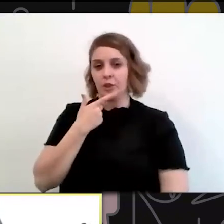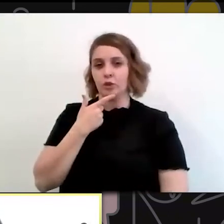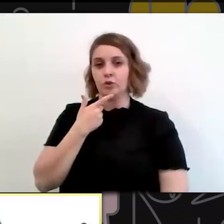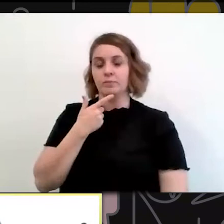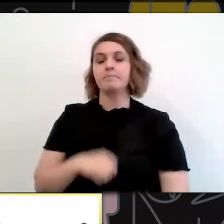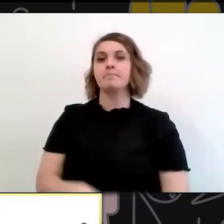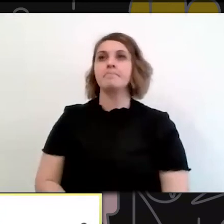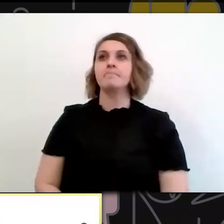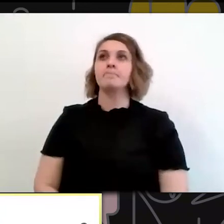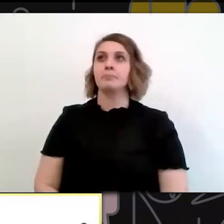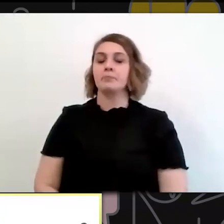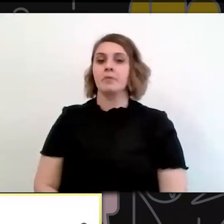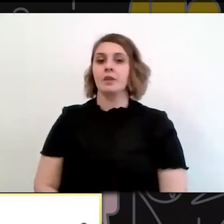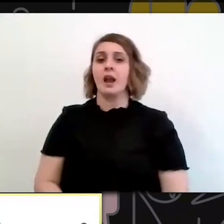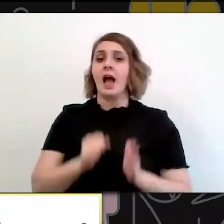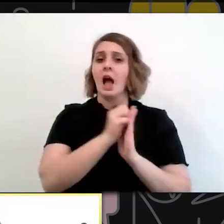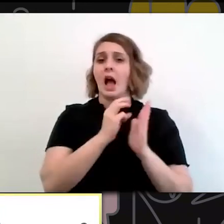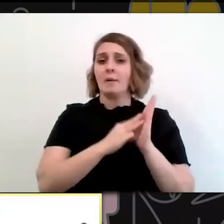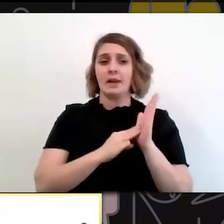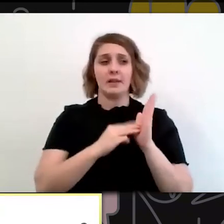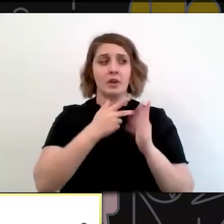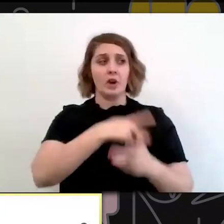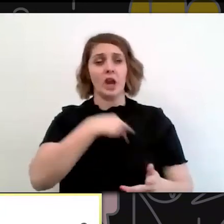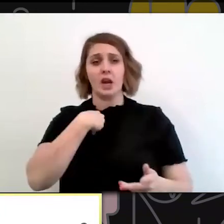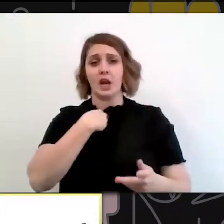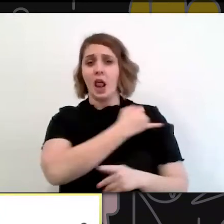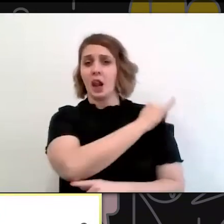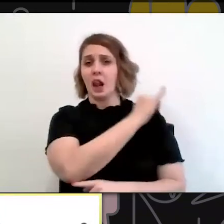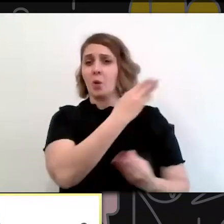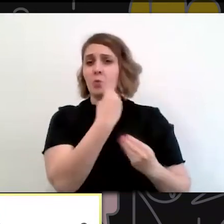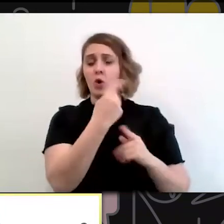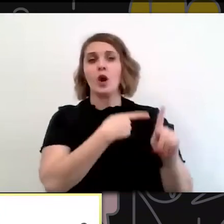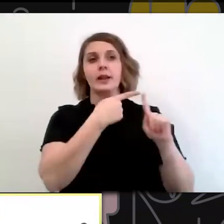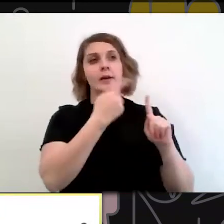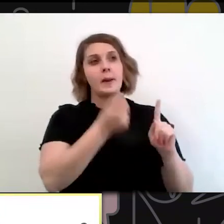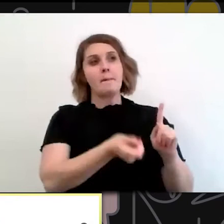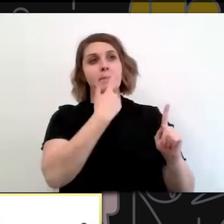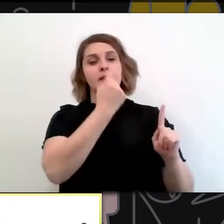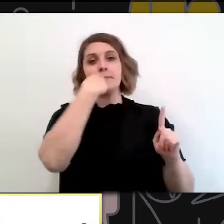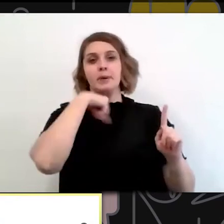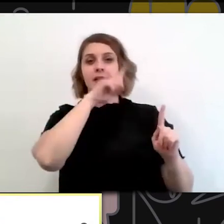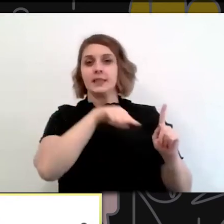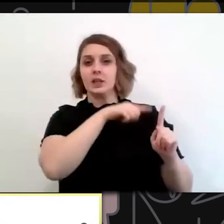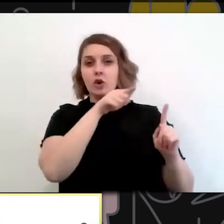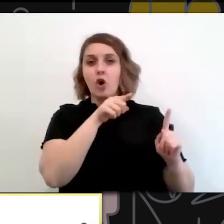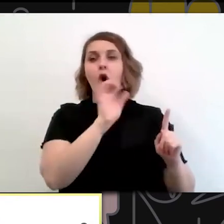Existen muchas aplicaciones a nivel general para saber si te has tomado la pastilla que te toca o